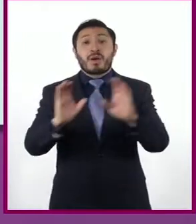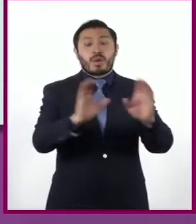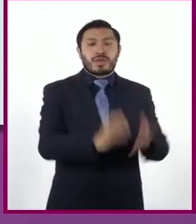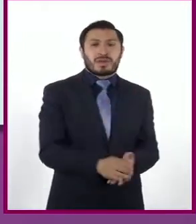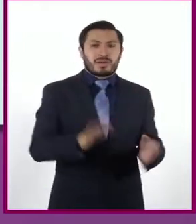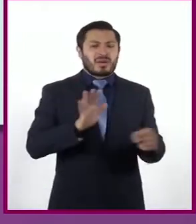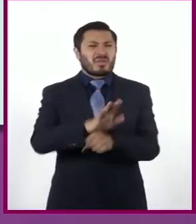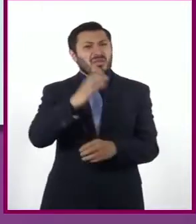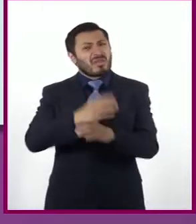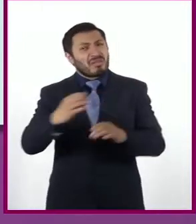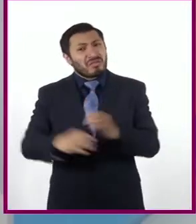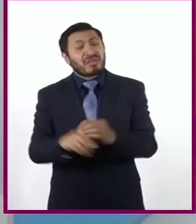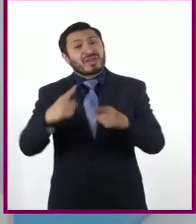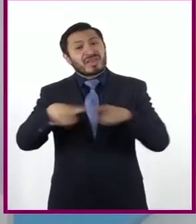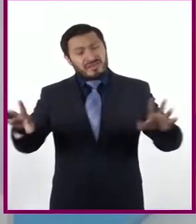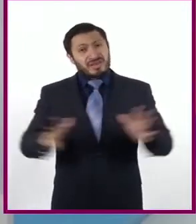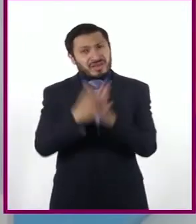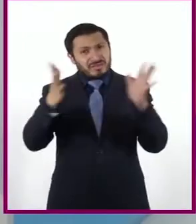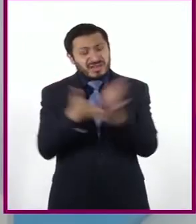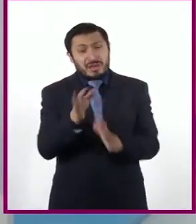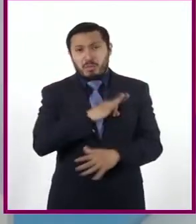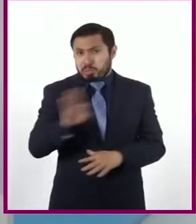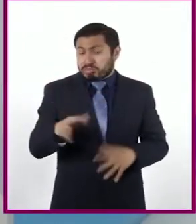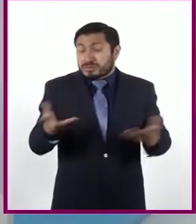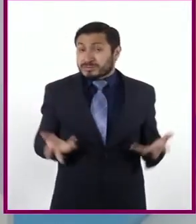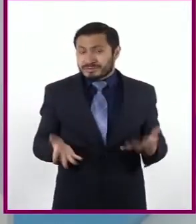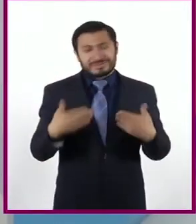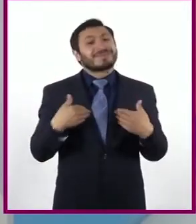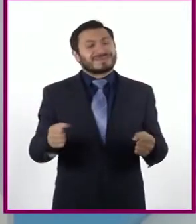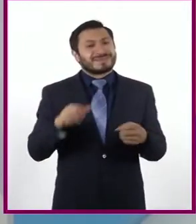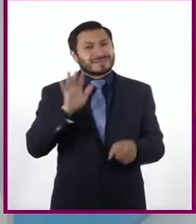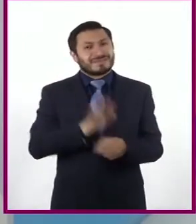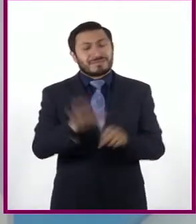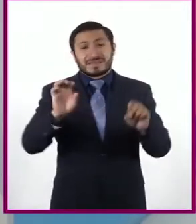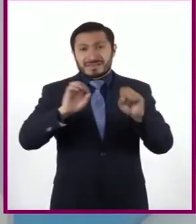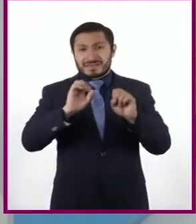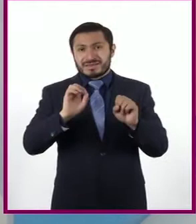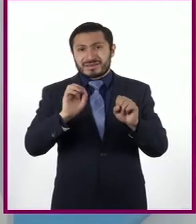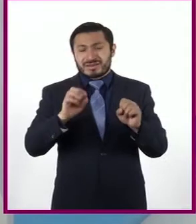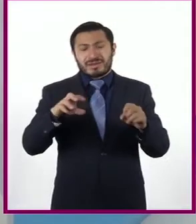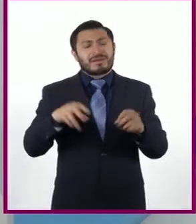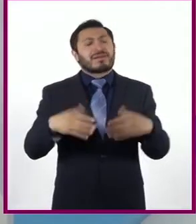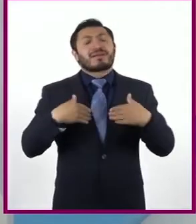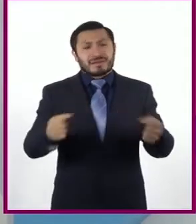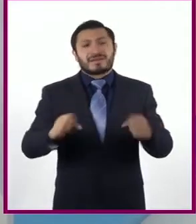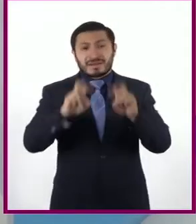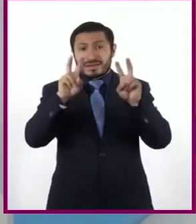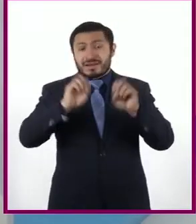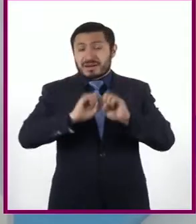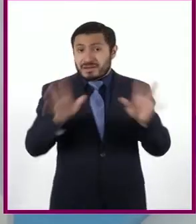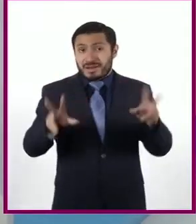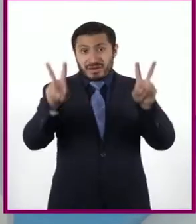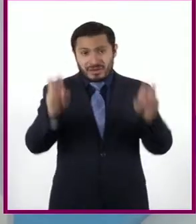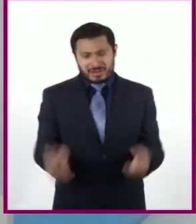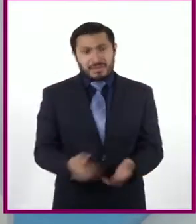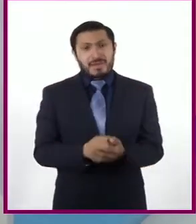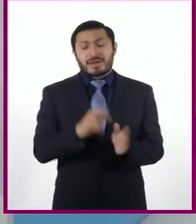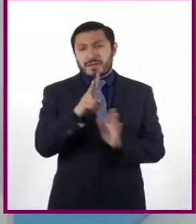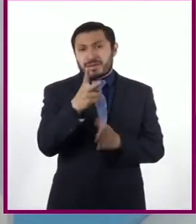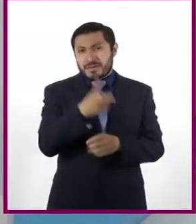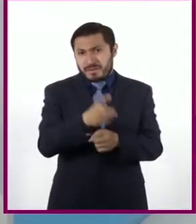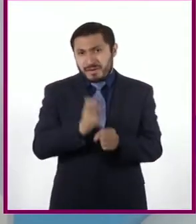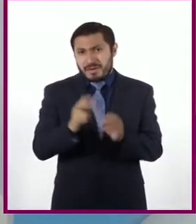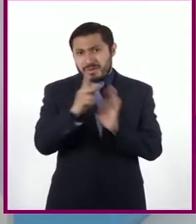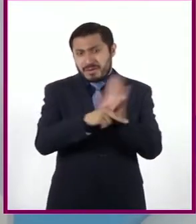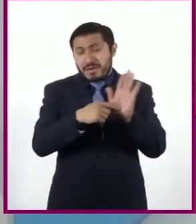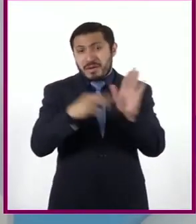participar? Para comprender más sobre este tema y que puedan analizar sus respuestas, les invitamos a ver el video La